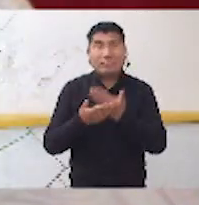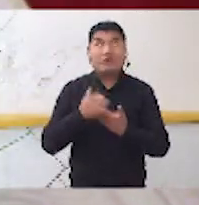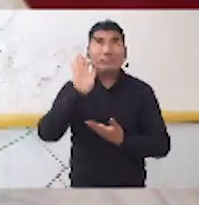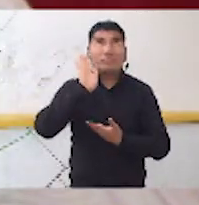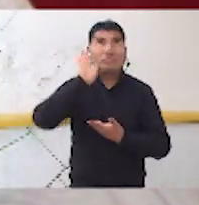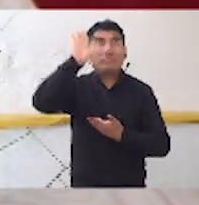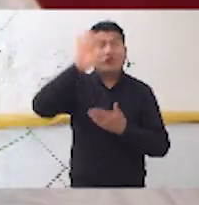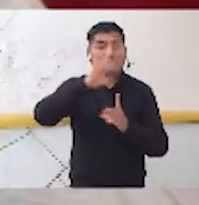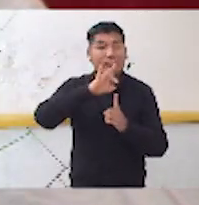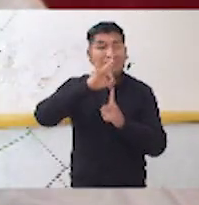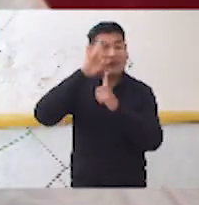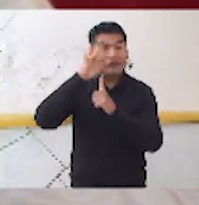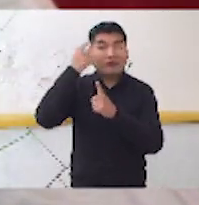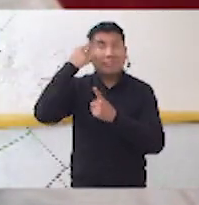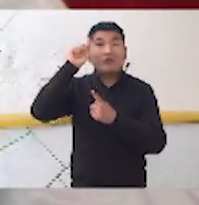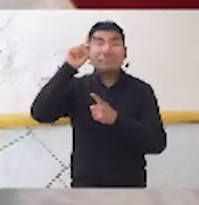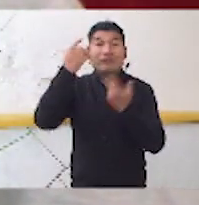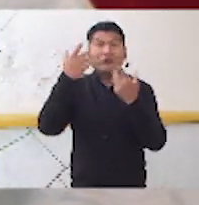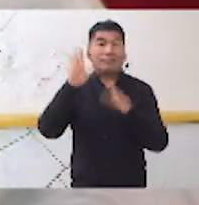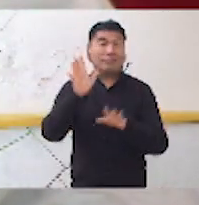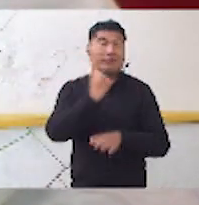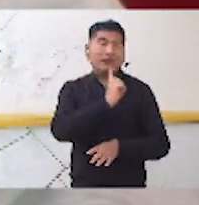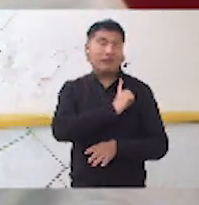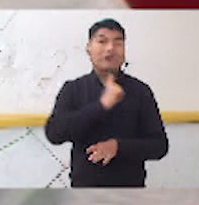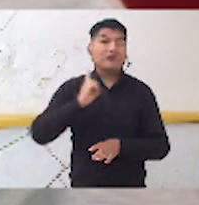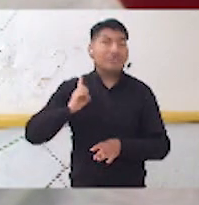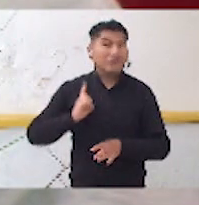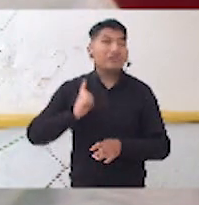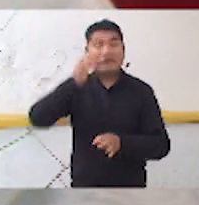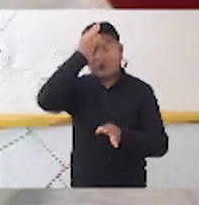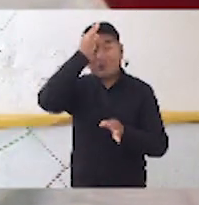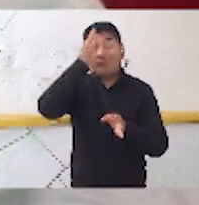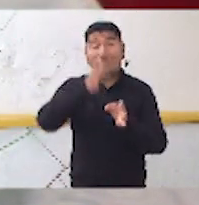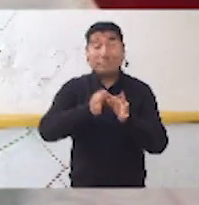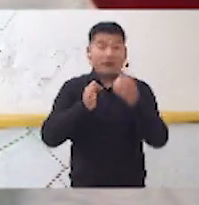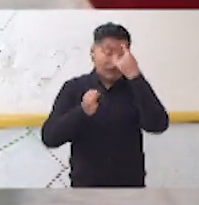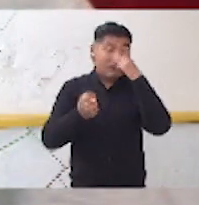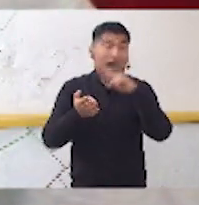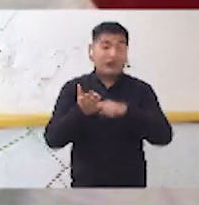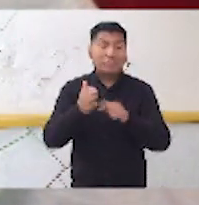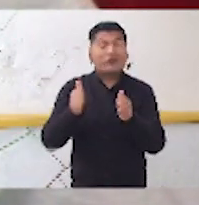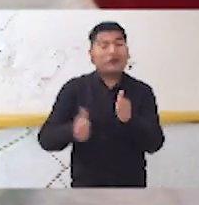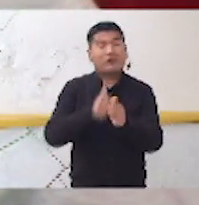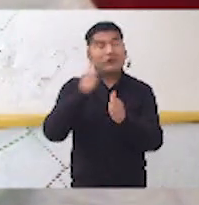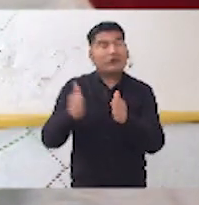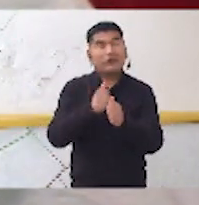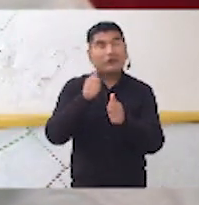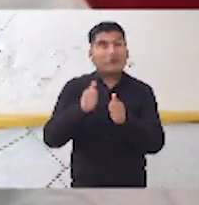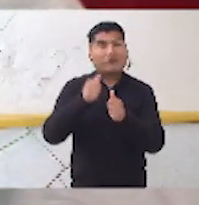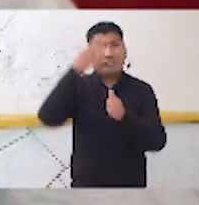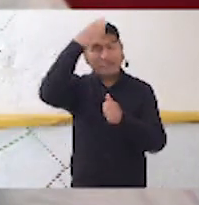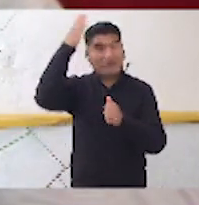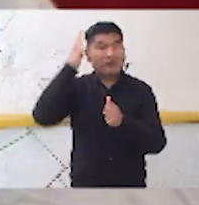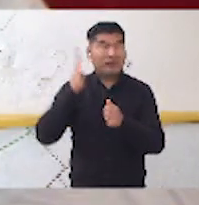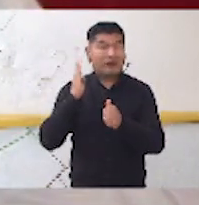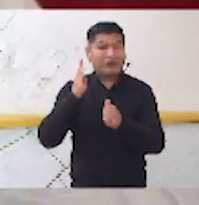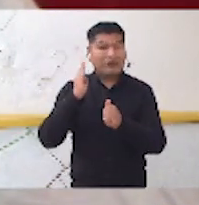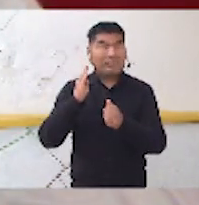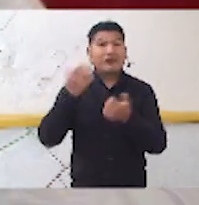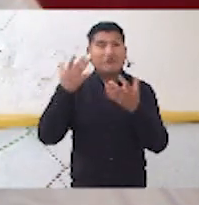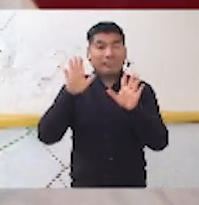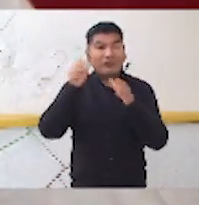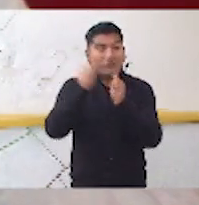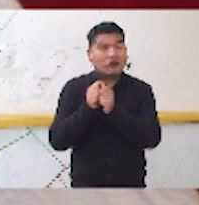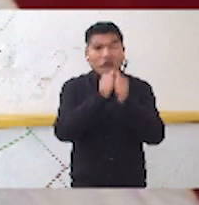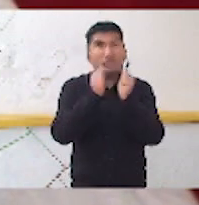elegidos para ser diáconos la fe por la cual el apóstol San Bartolomé se unió